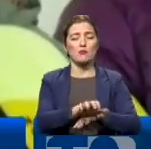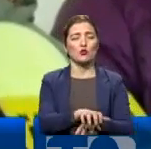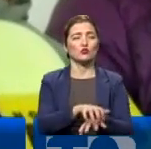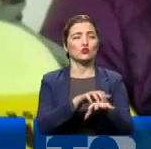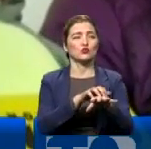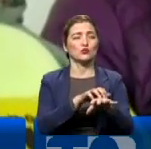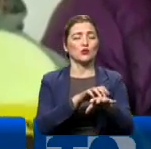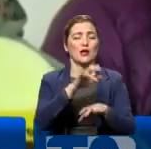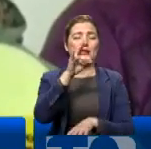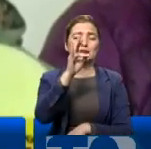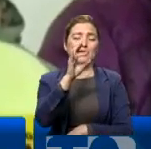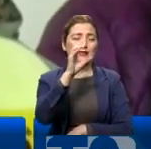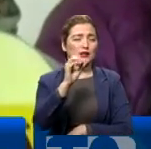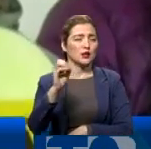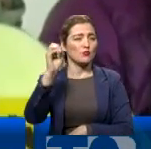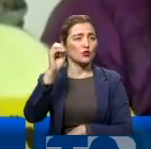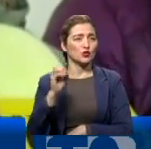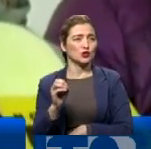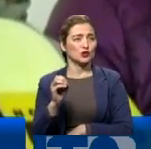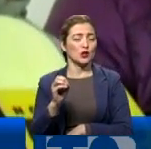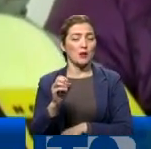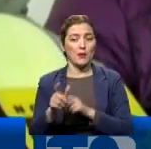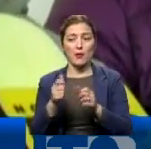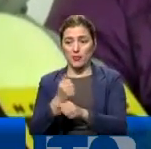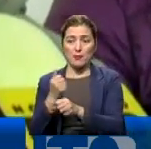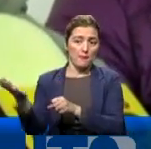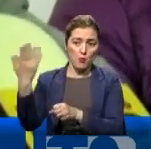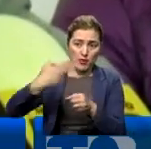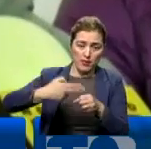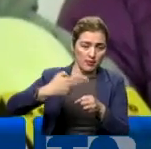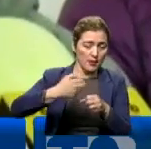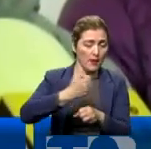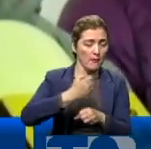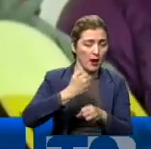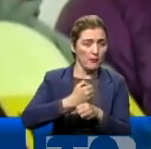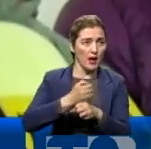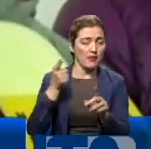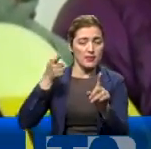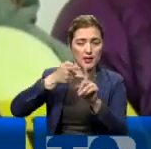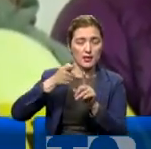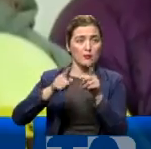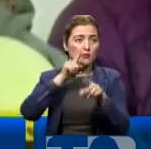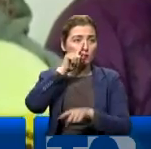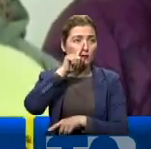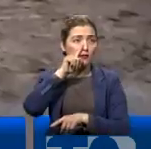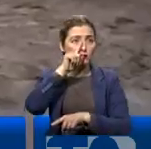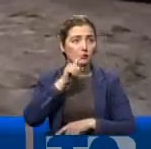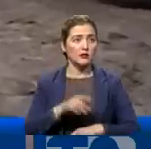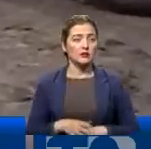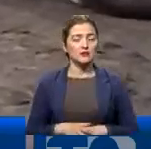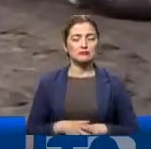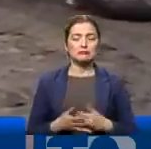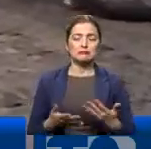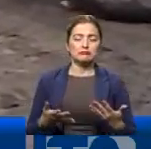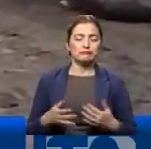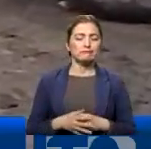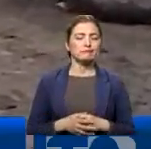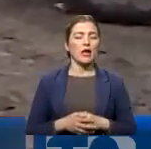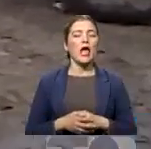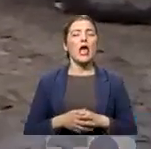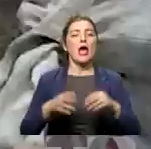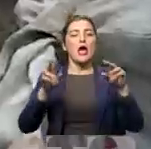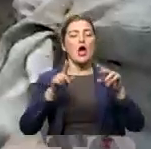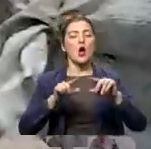damos al 70% de trabajo al 70% de la población en forma directa e indirecta. Es que el sector